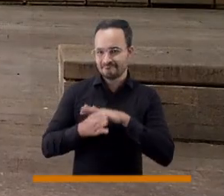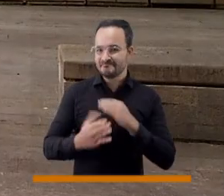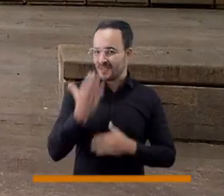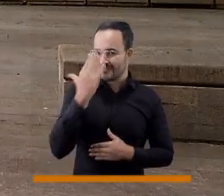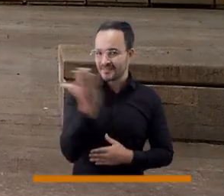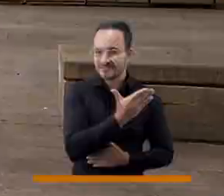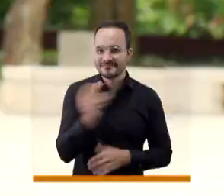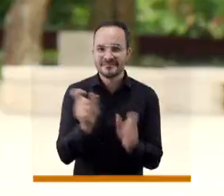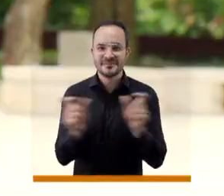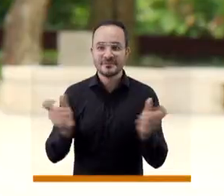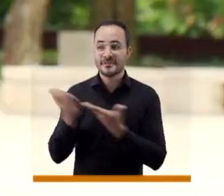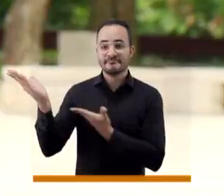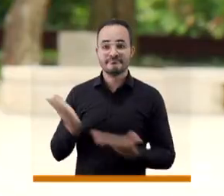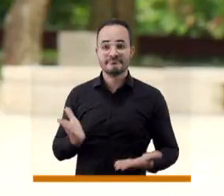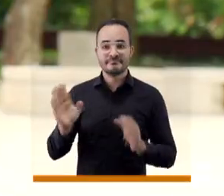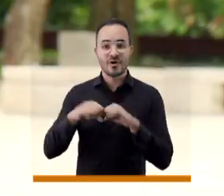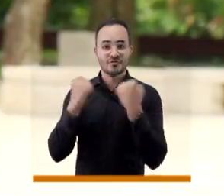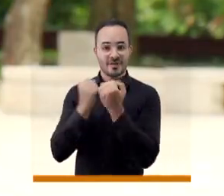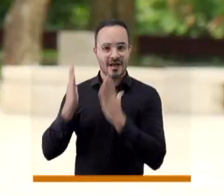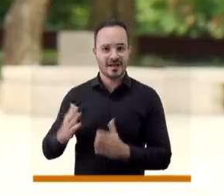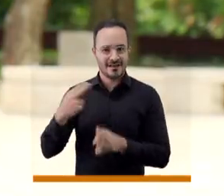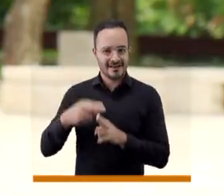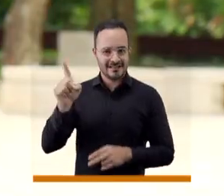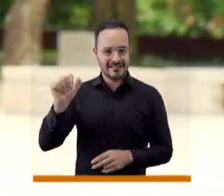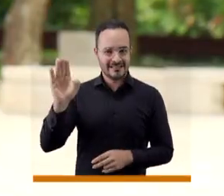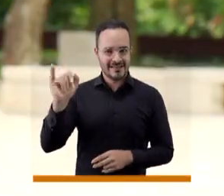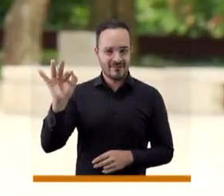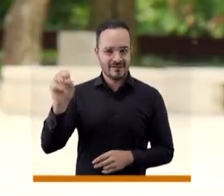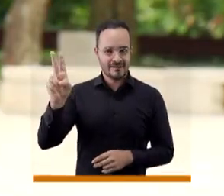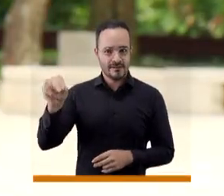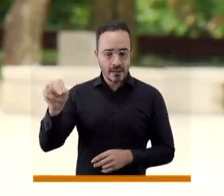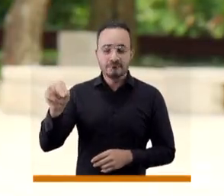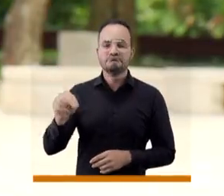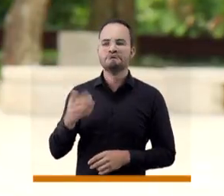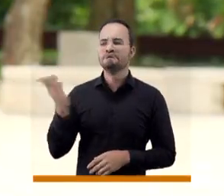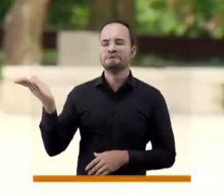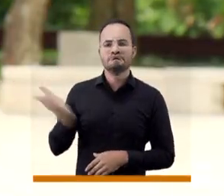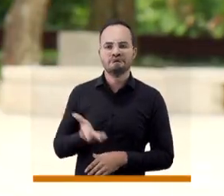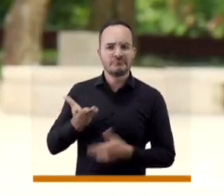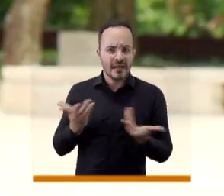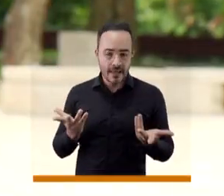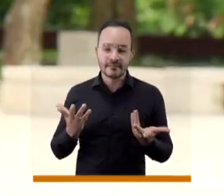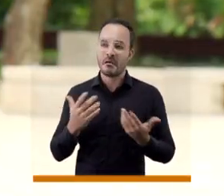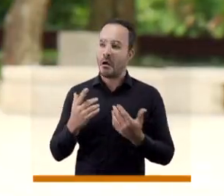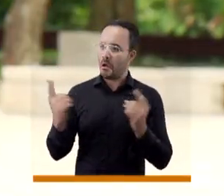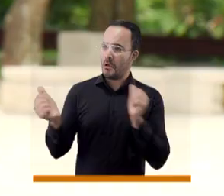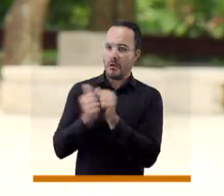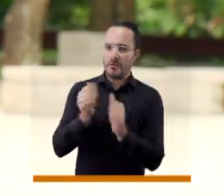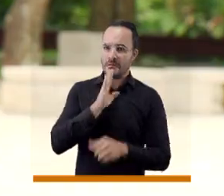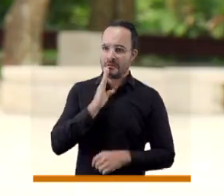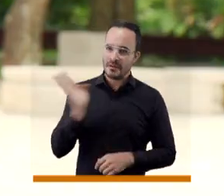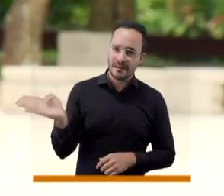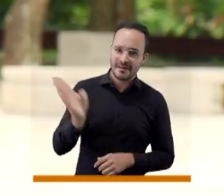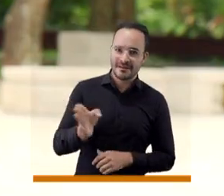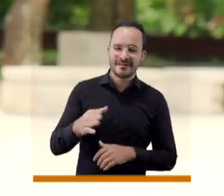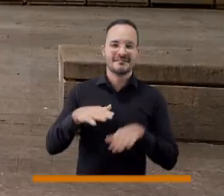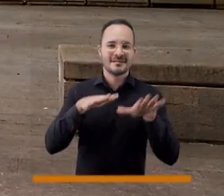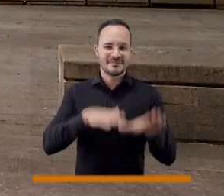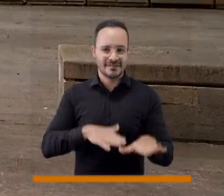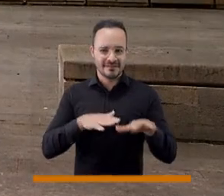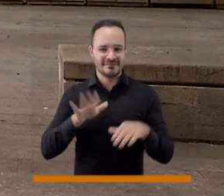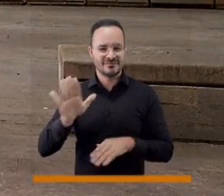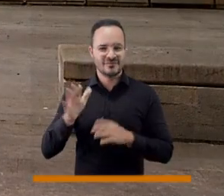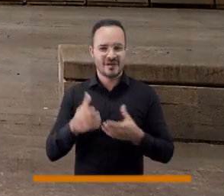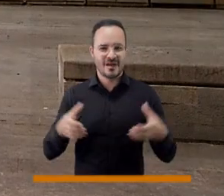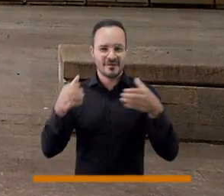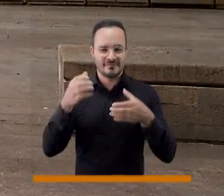nosotros continuamos aquí en De Frente a la Gente y hoy nuestro concejal Sebastián está acompañado para hablar de este primer tema general del